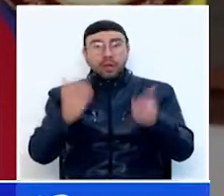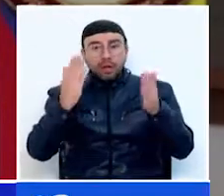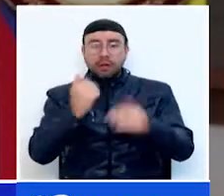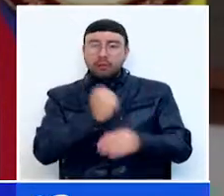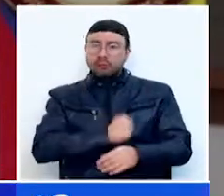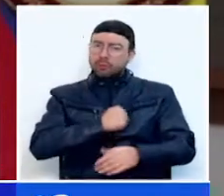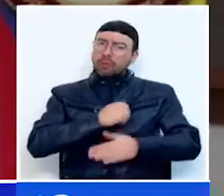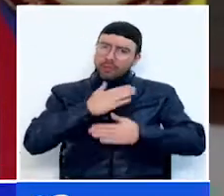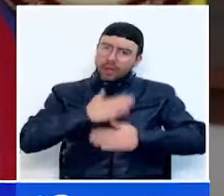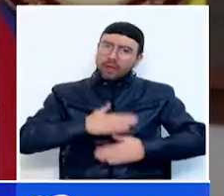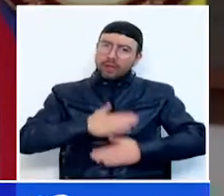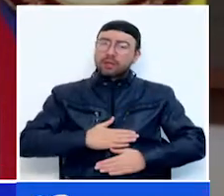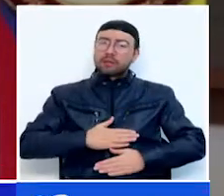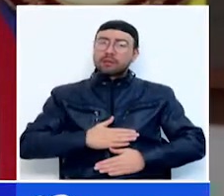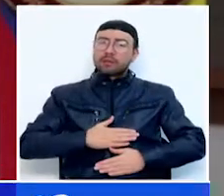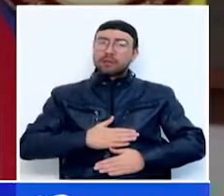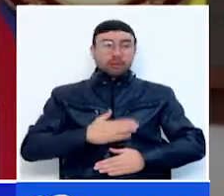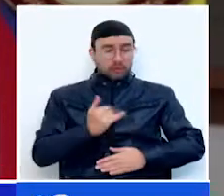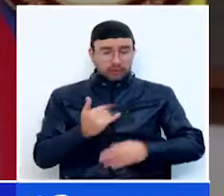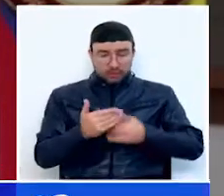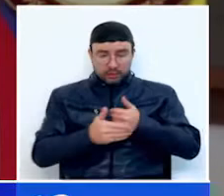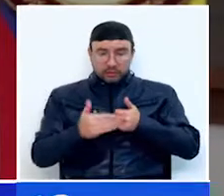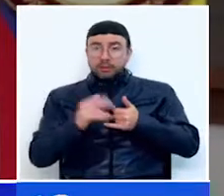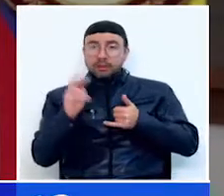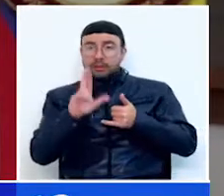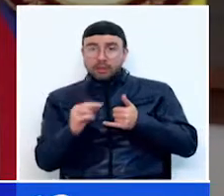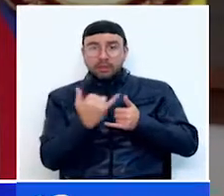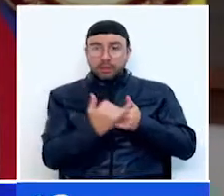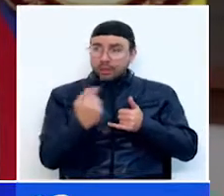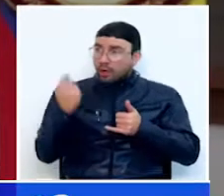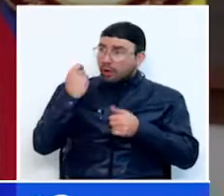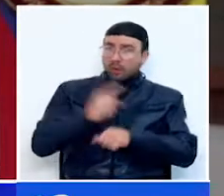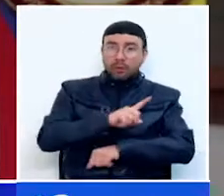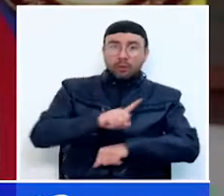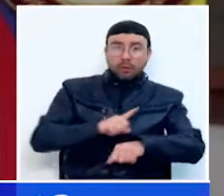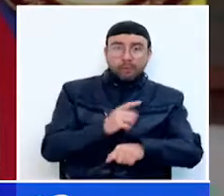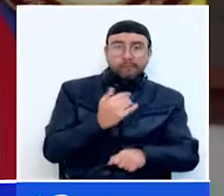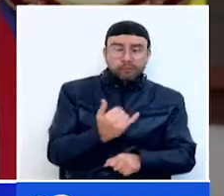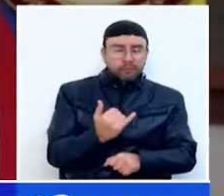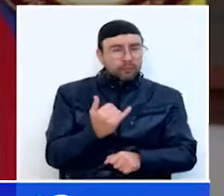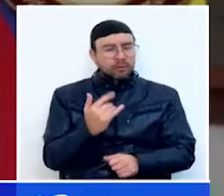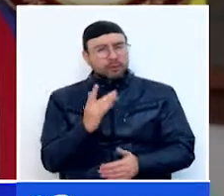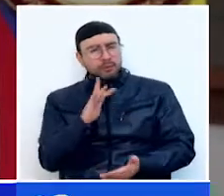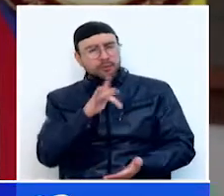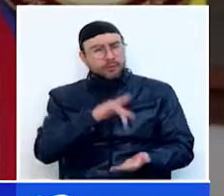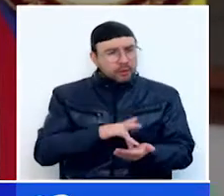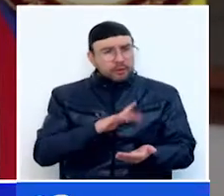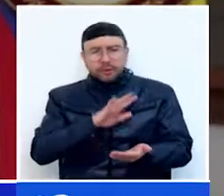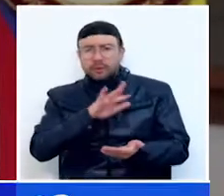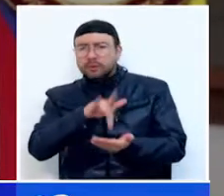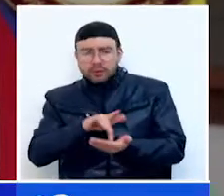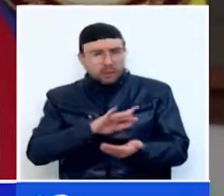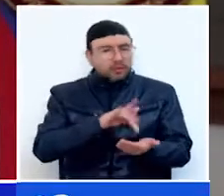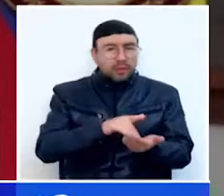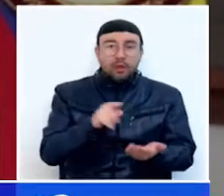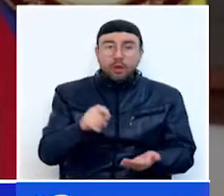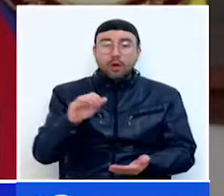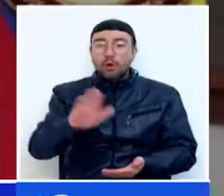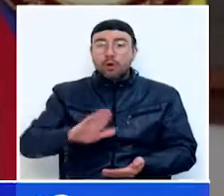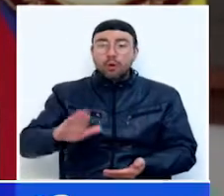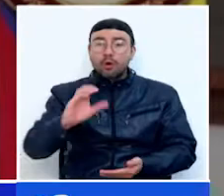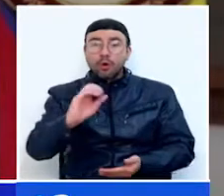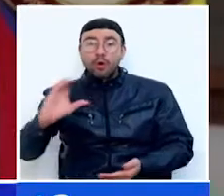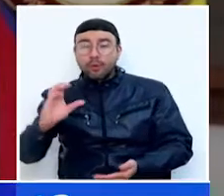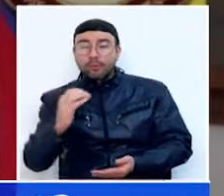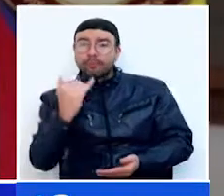calma. En el departamento de Risaralda, en las últimas horas, hemos estado haciendo presencia en el occidente, donde logramos